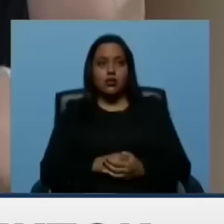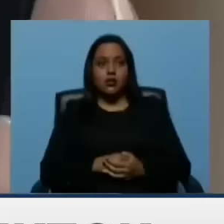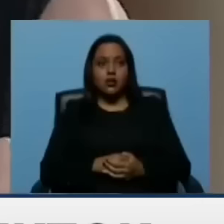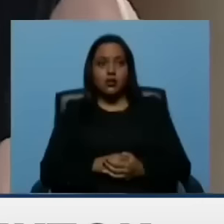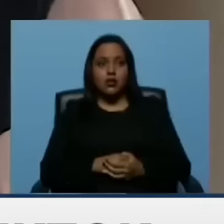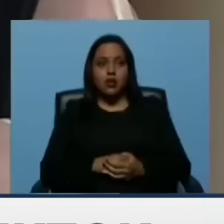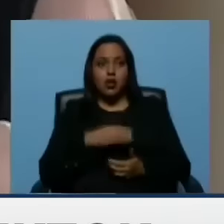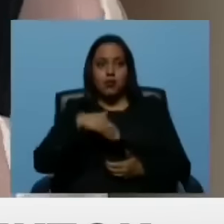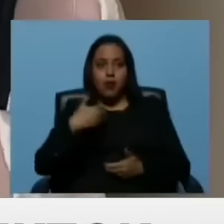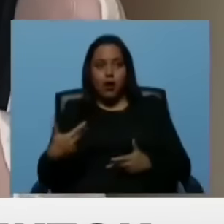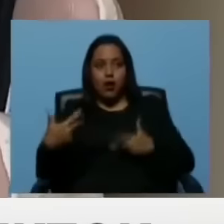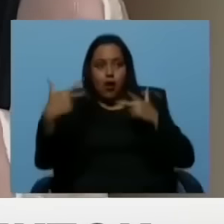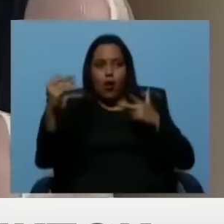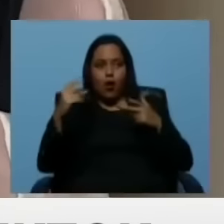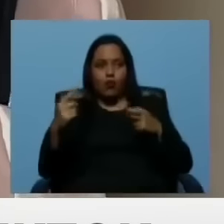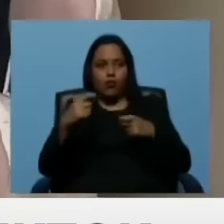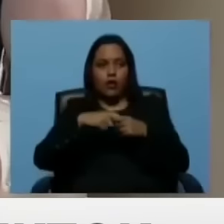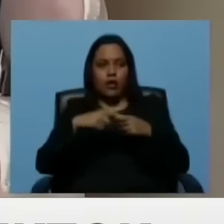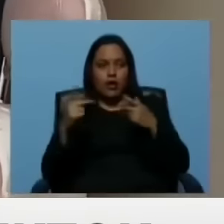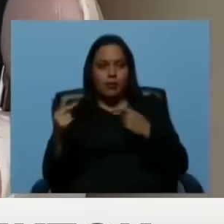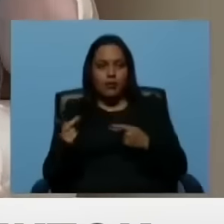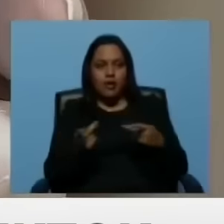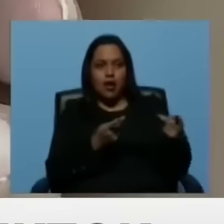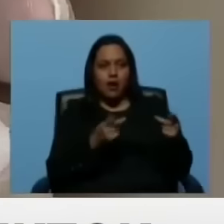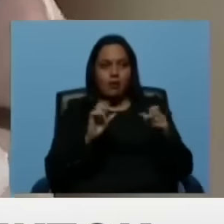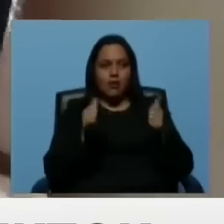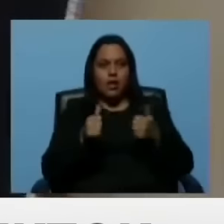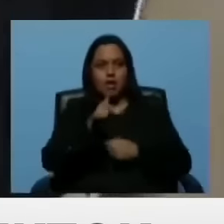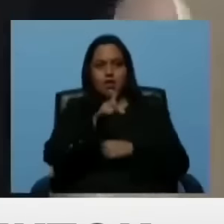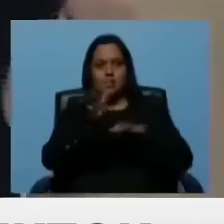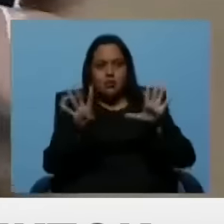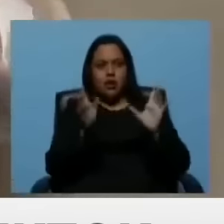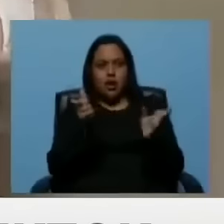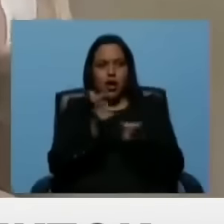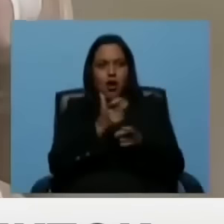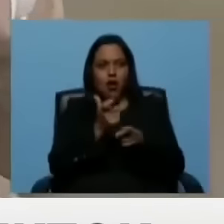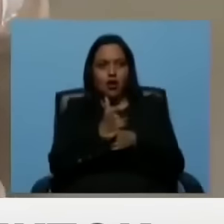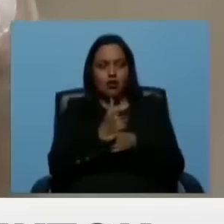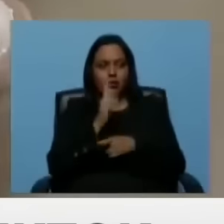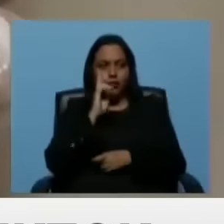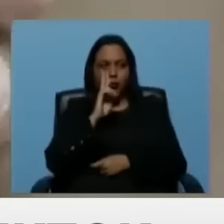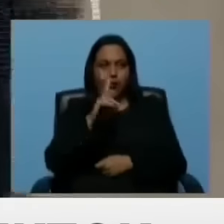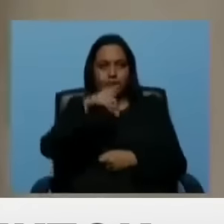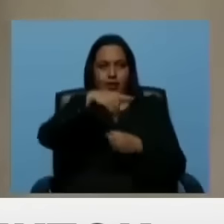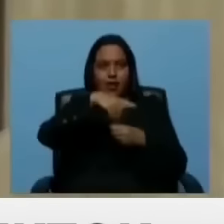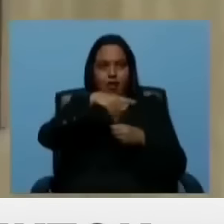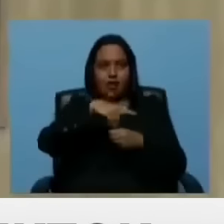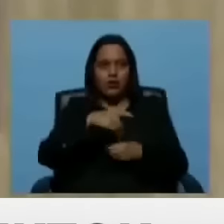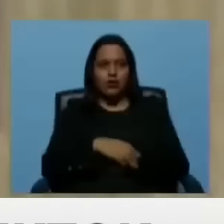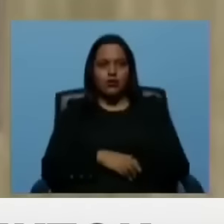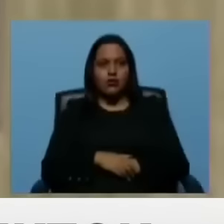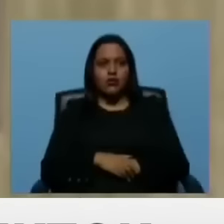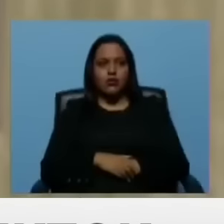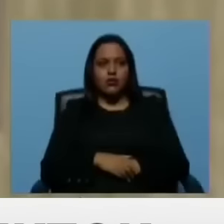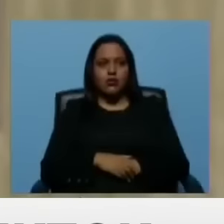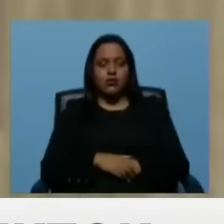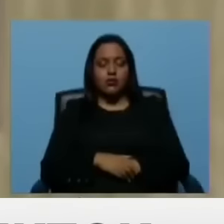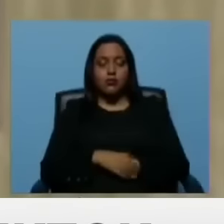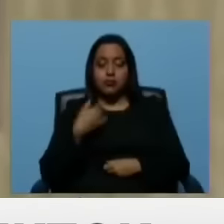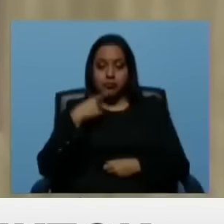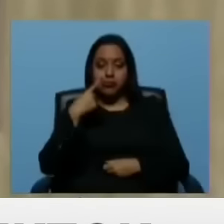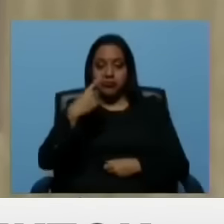produce días después que el jefe de Estado dijera que esa plataforma, TikTok e Instagram, son multiplicadores de odio.